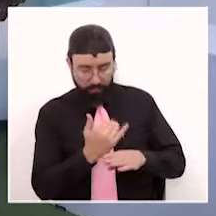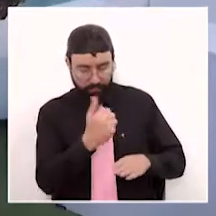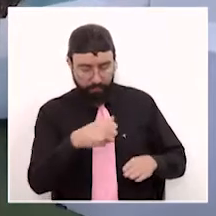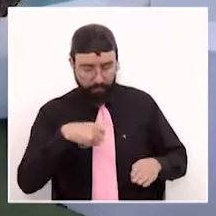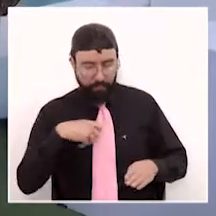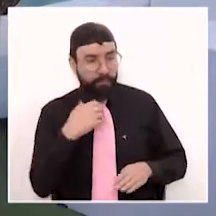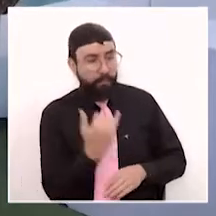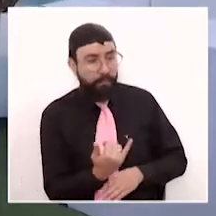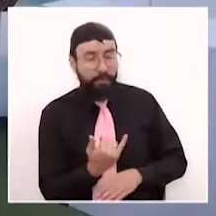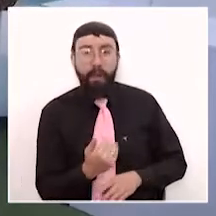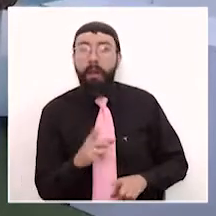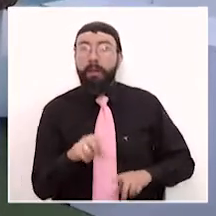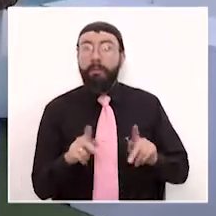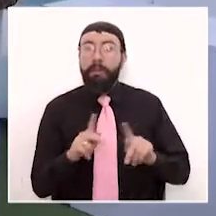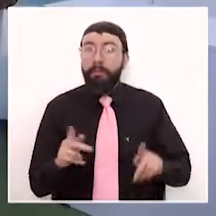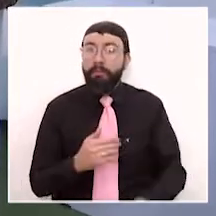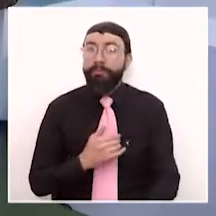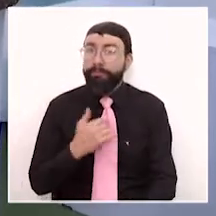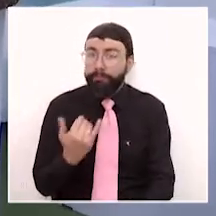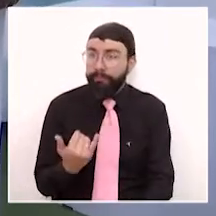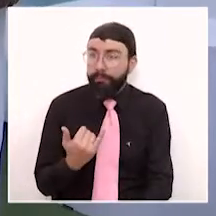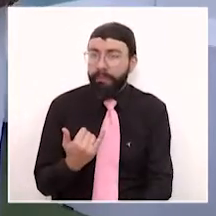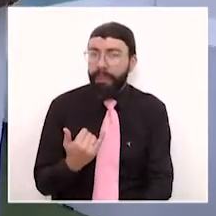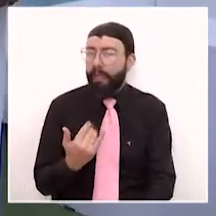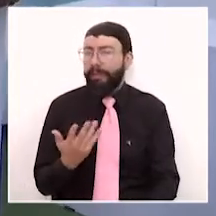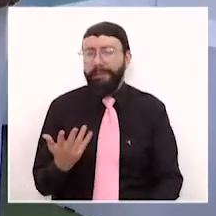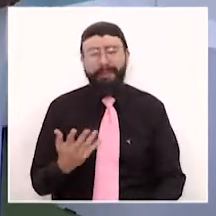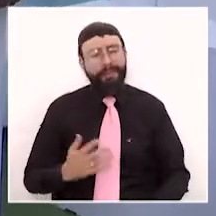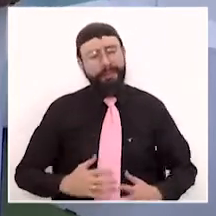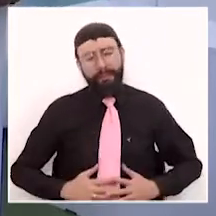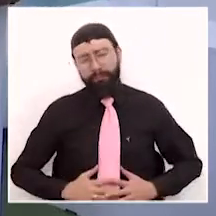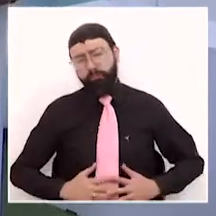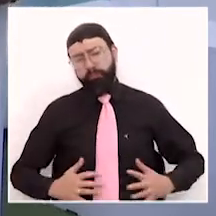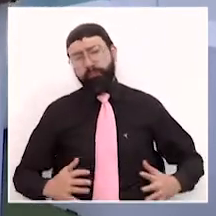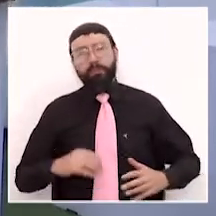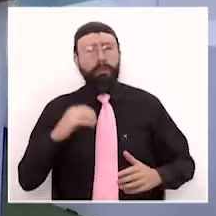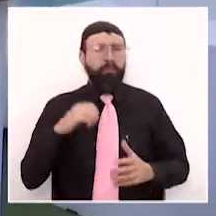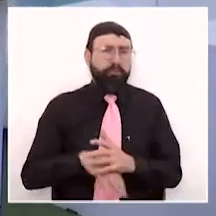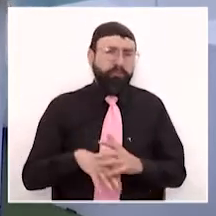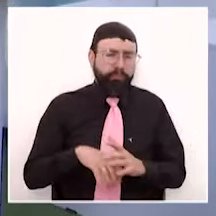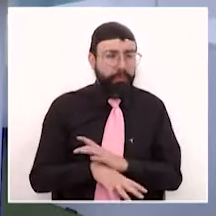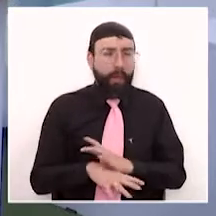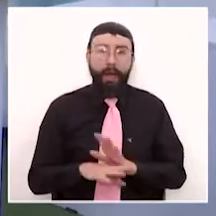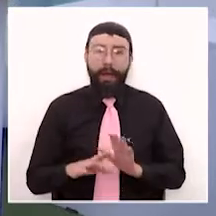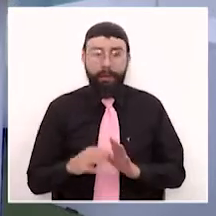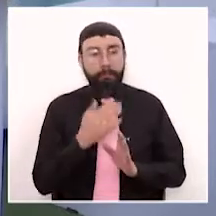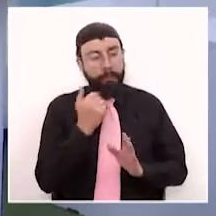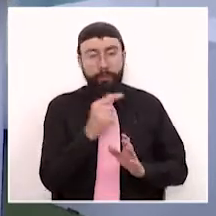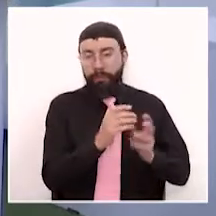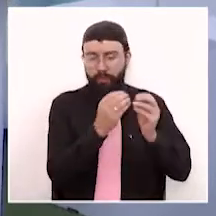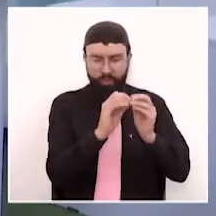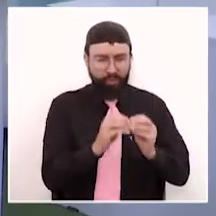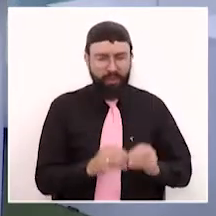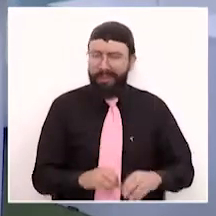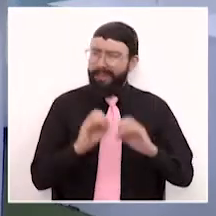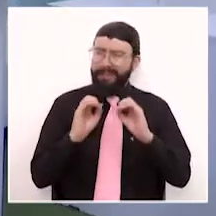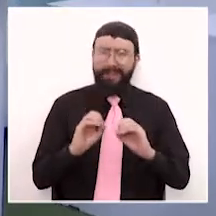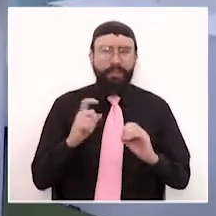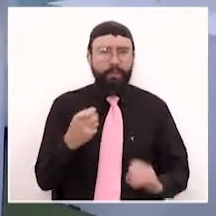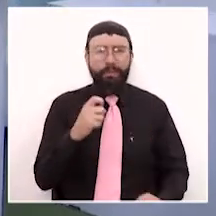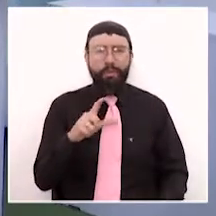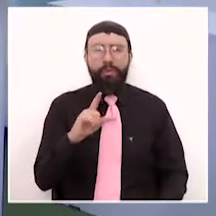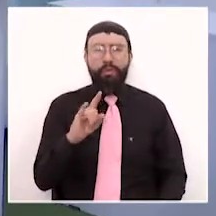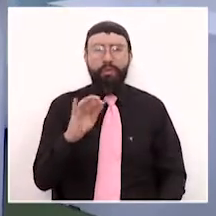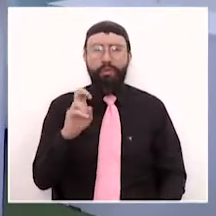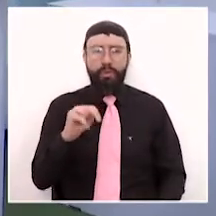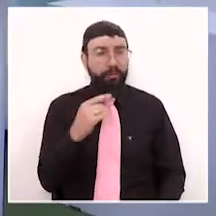personas que definitivamente no toleran el gluten, y por eso Manuela también ha desarrollado un pan sin gluten, que por cierto todos estos